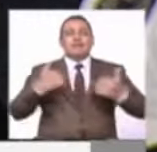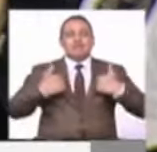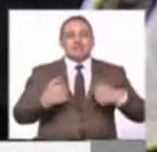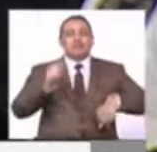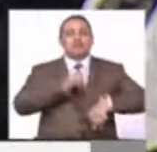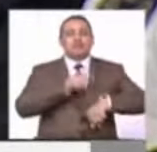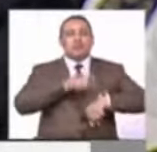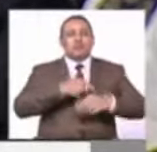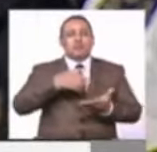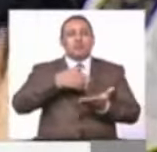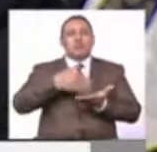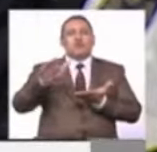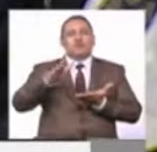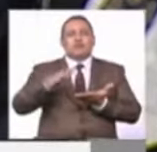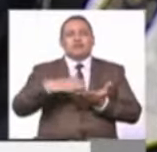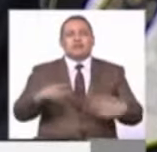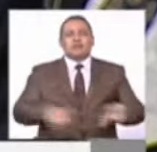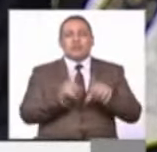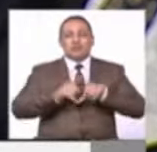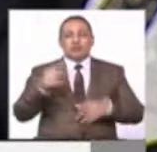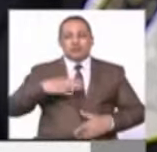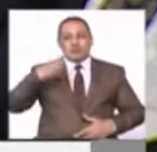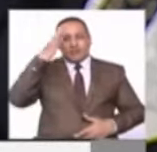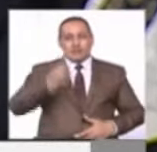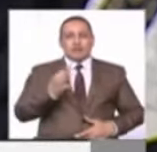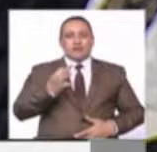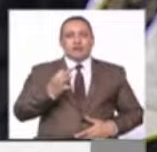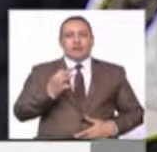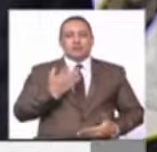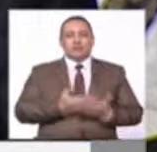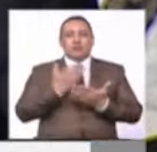destitución voy a ponerme ese supuesto